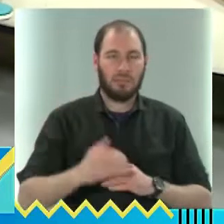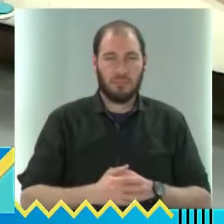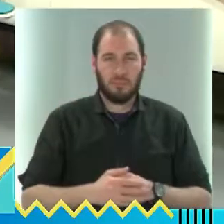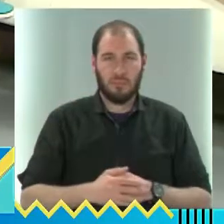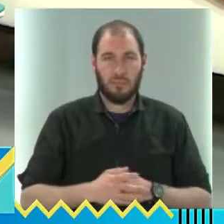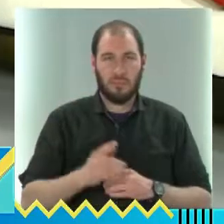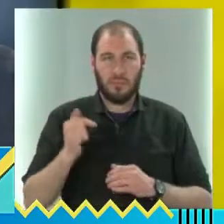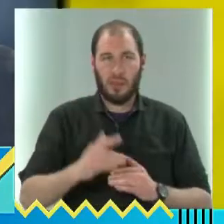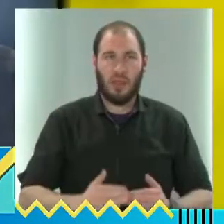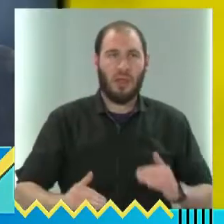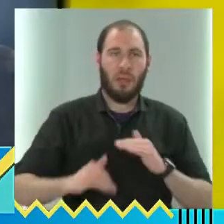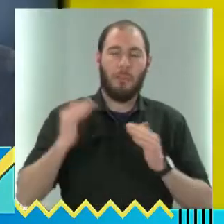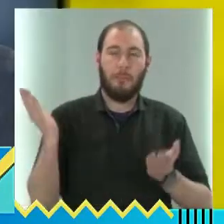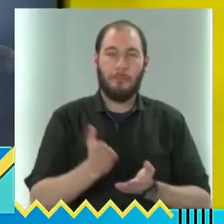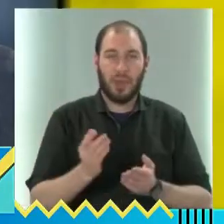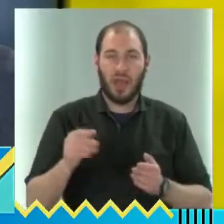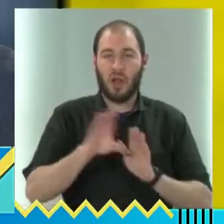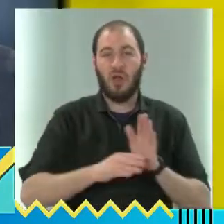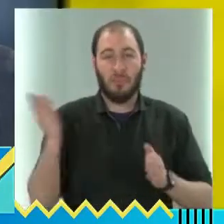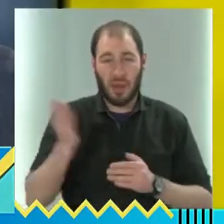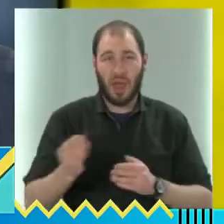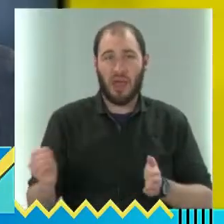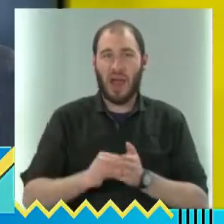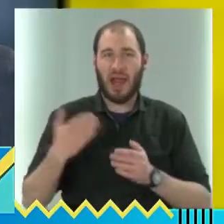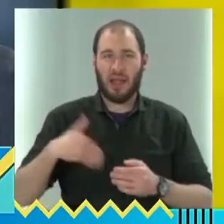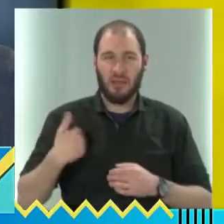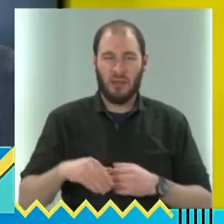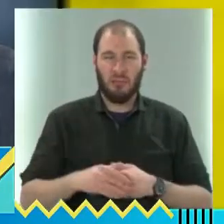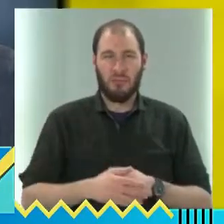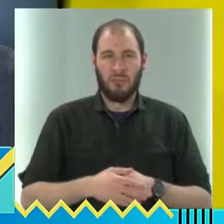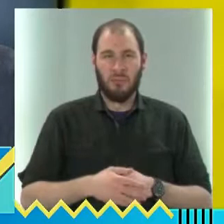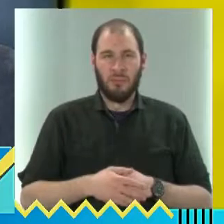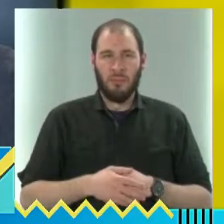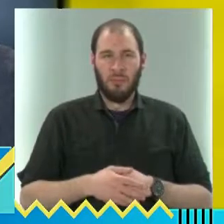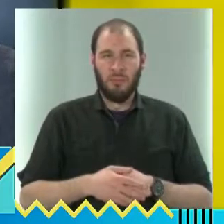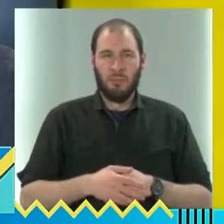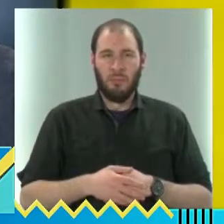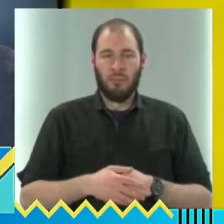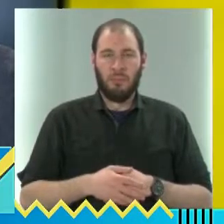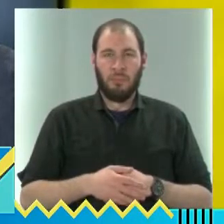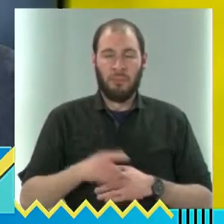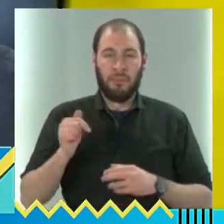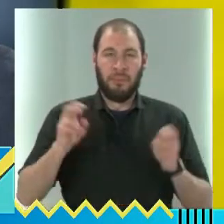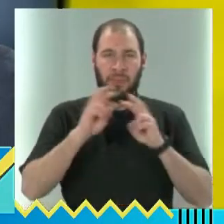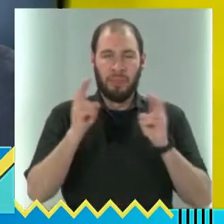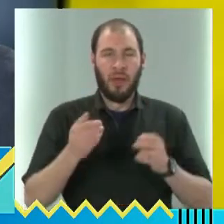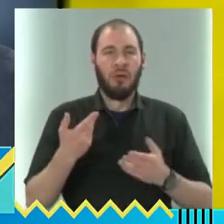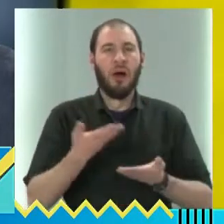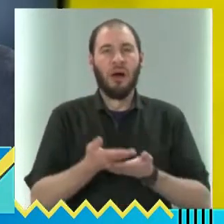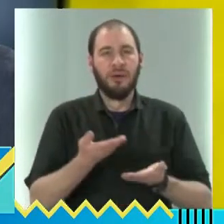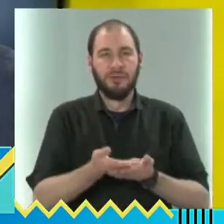ya alcanzan o superan las penas que asigna el Código Penal argentino en este sentido. Entonces, la verdad que este tema de la